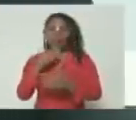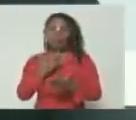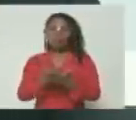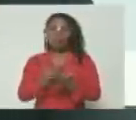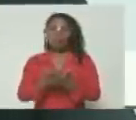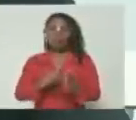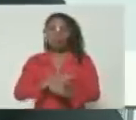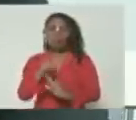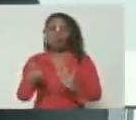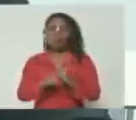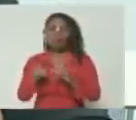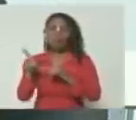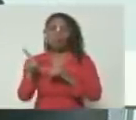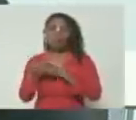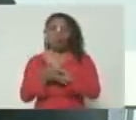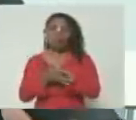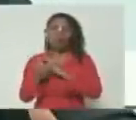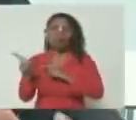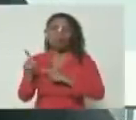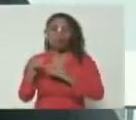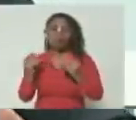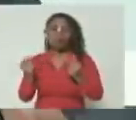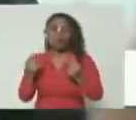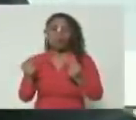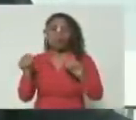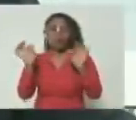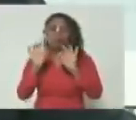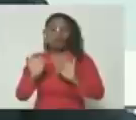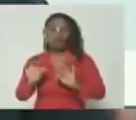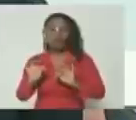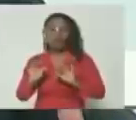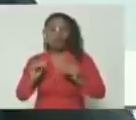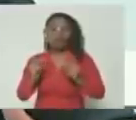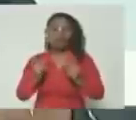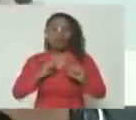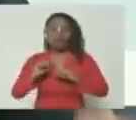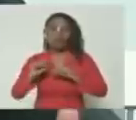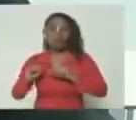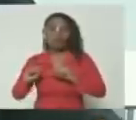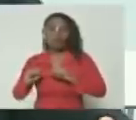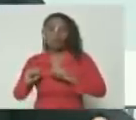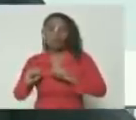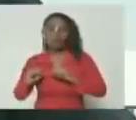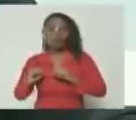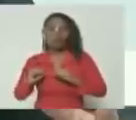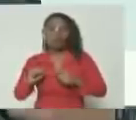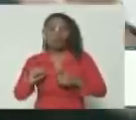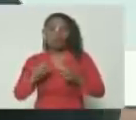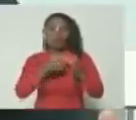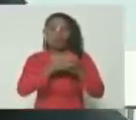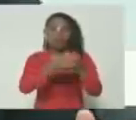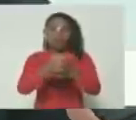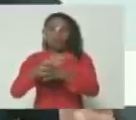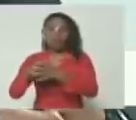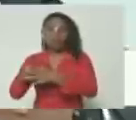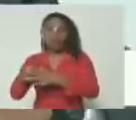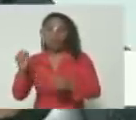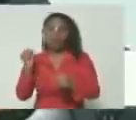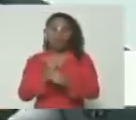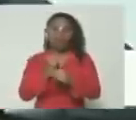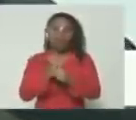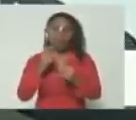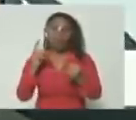para eso, presidente, es que se reactive un mecanismo o se active un mecanismo tripartito en donde trabajadores,